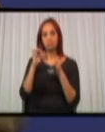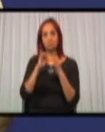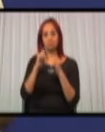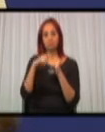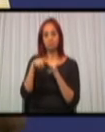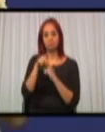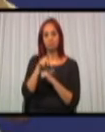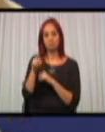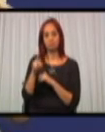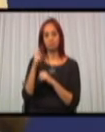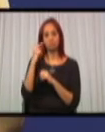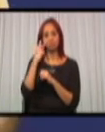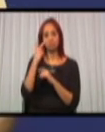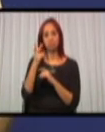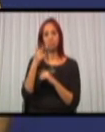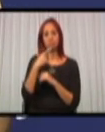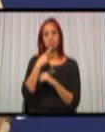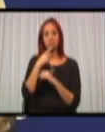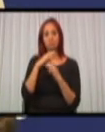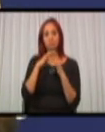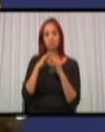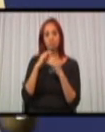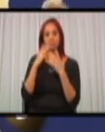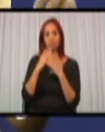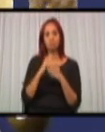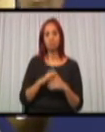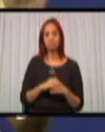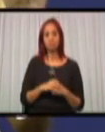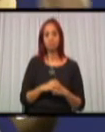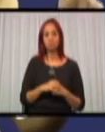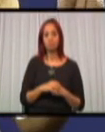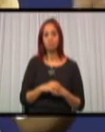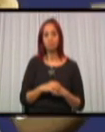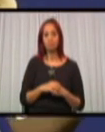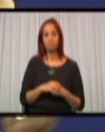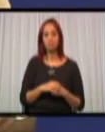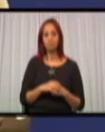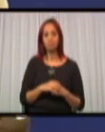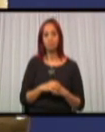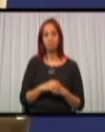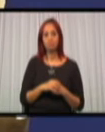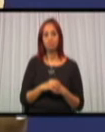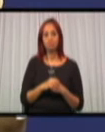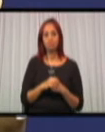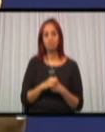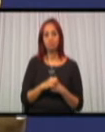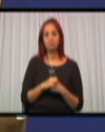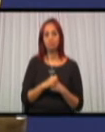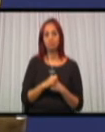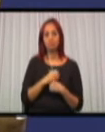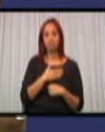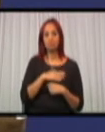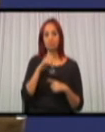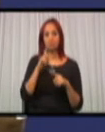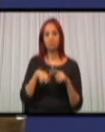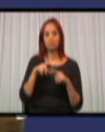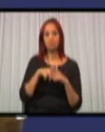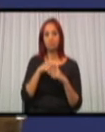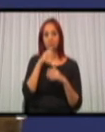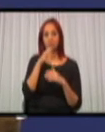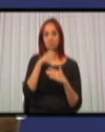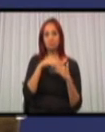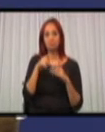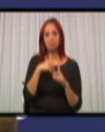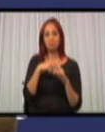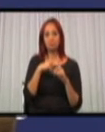por ustedes. Vean lo que dice el bufet de un señor que contrató a Jairo. Dice, lamentablemente no podemos recomendar de forma